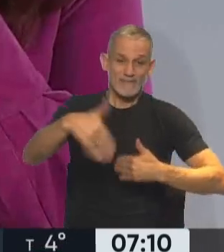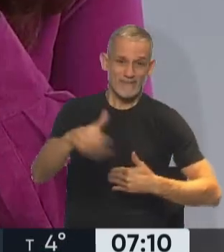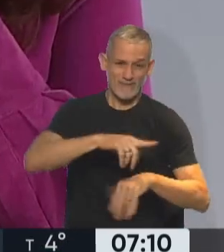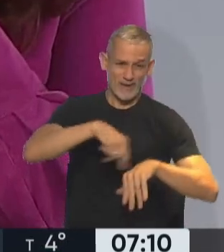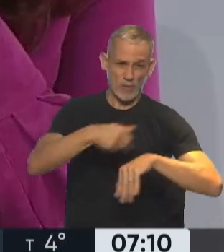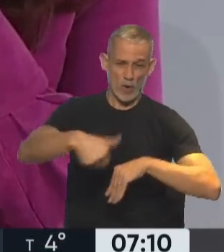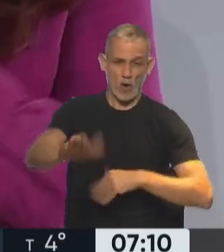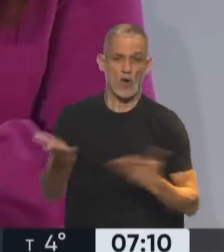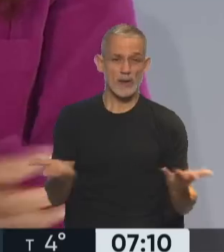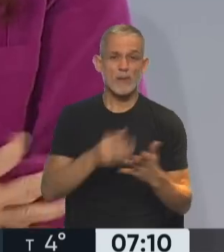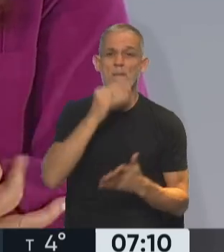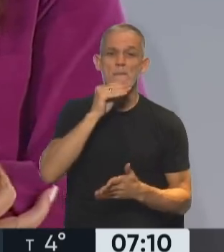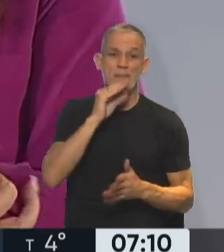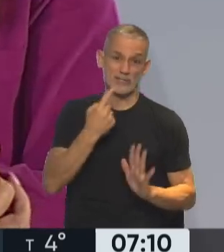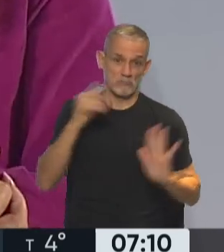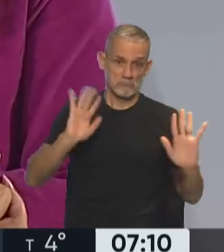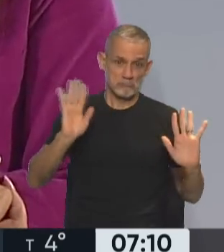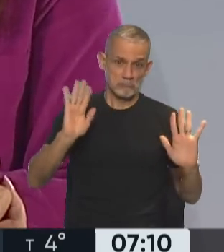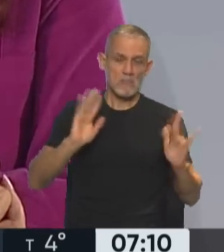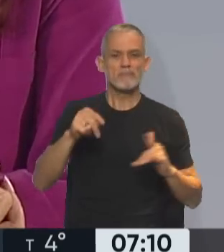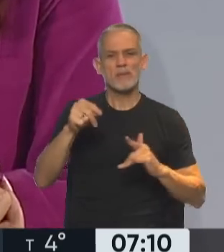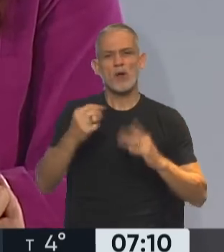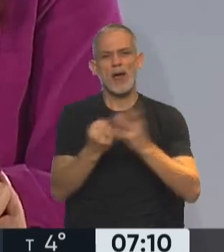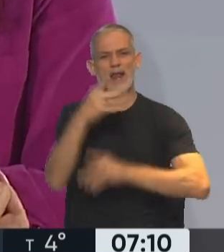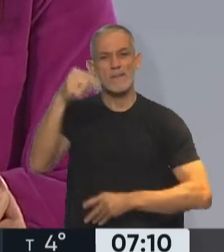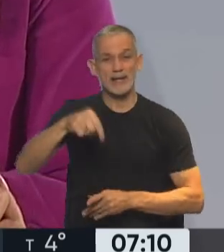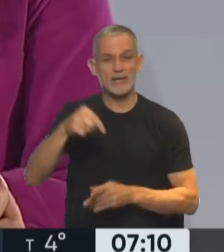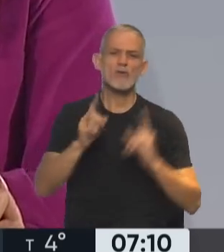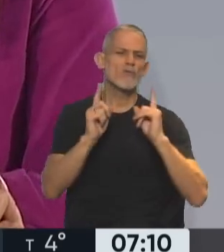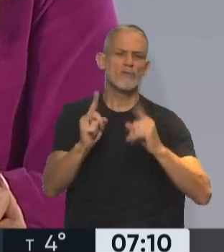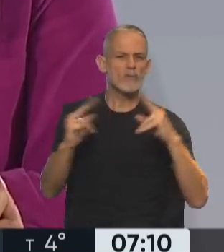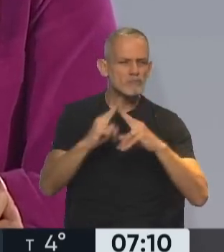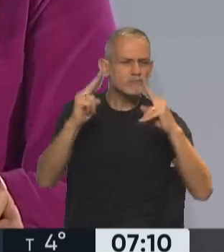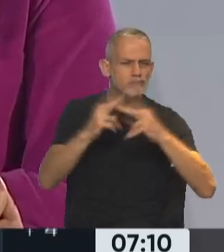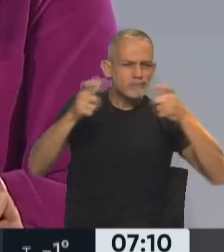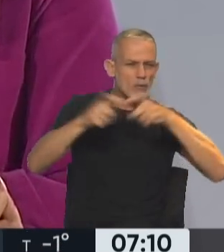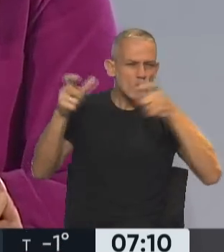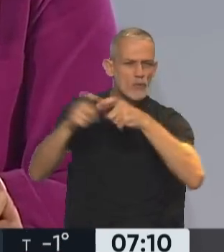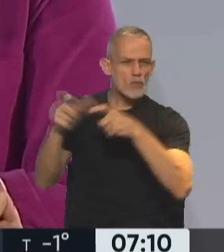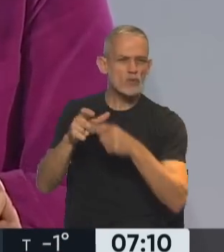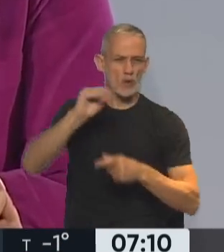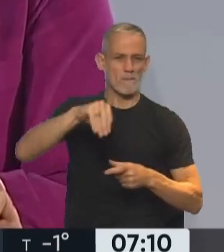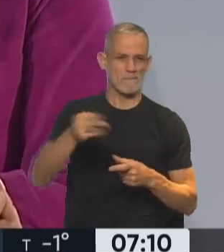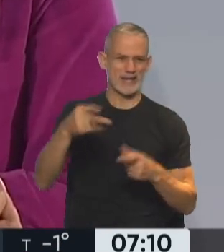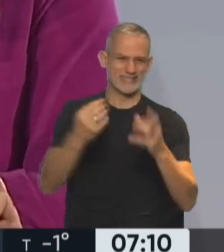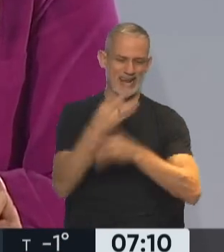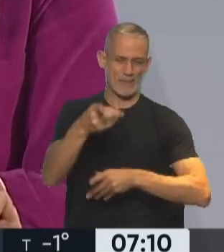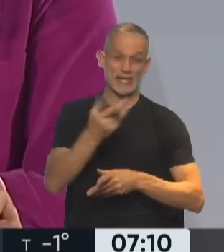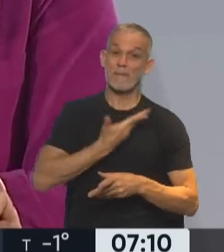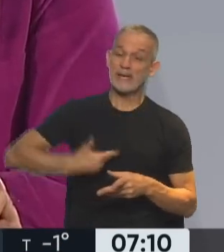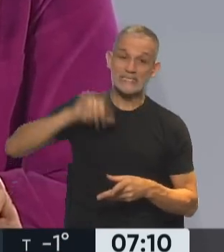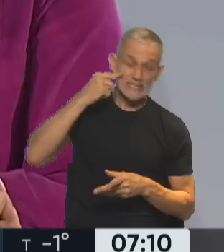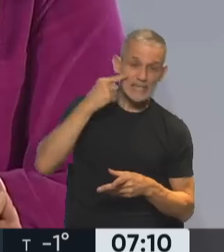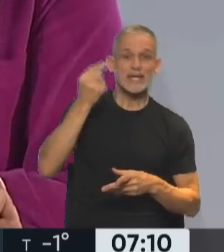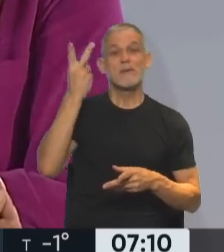horas, porque Massa no ha hecho declaraciones, pero durante la mañana de hoy seguirán los encuentros que tuvieron además al presidente presidente